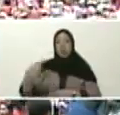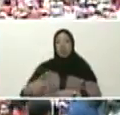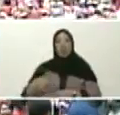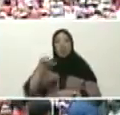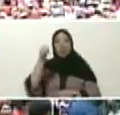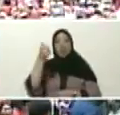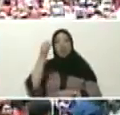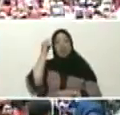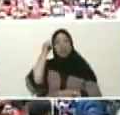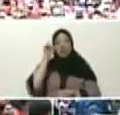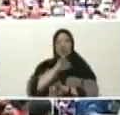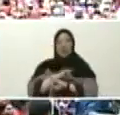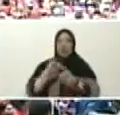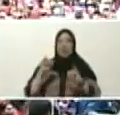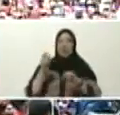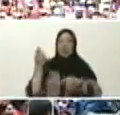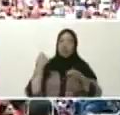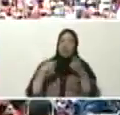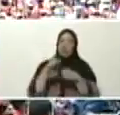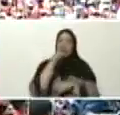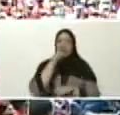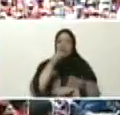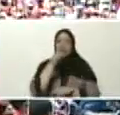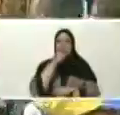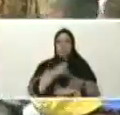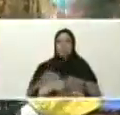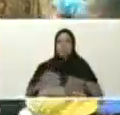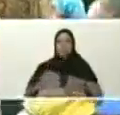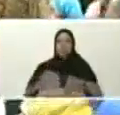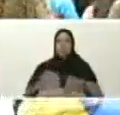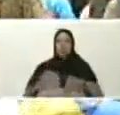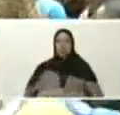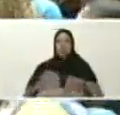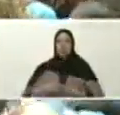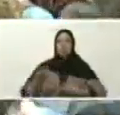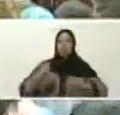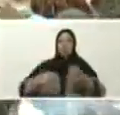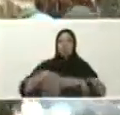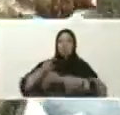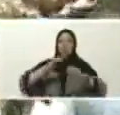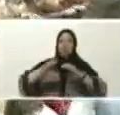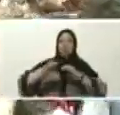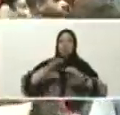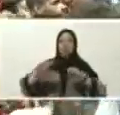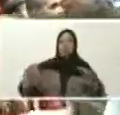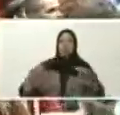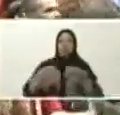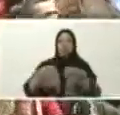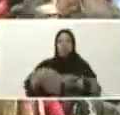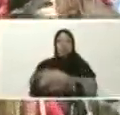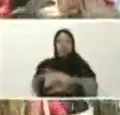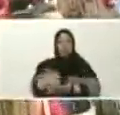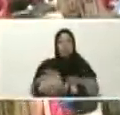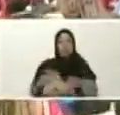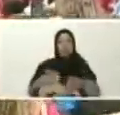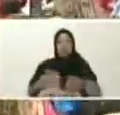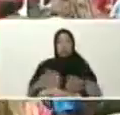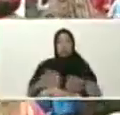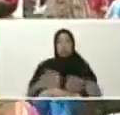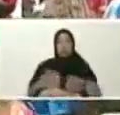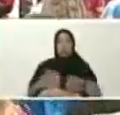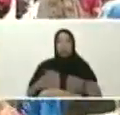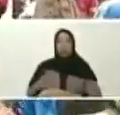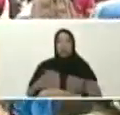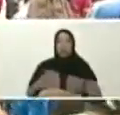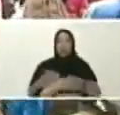próximos días, a través de los medios que tenemos a disposición, de los medios de comunicación, de las redes y de las calles. Y va